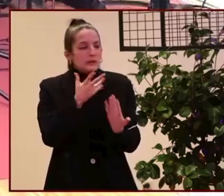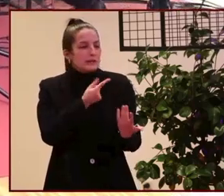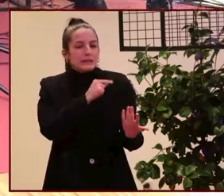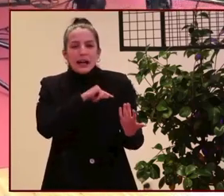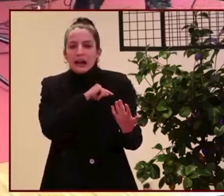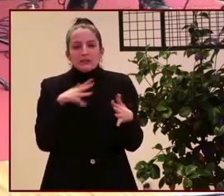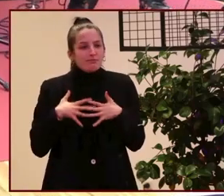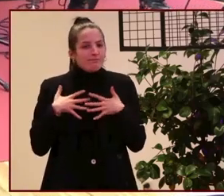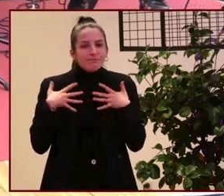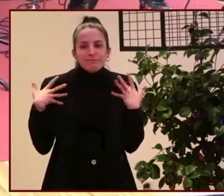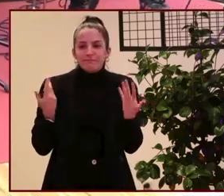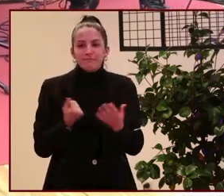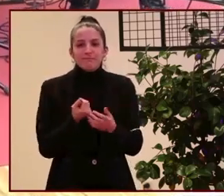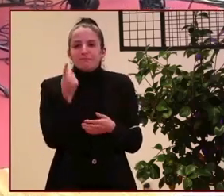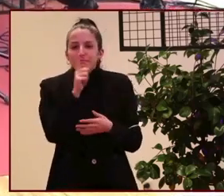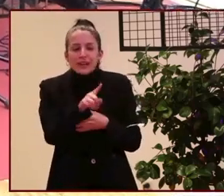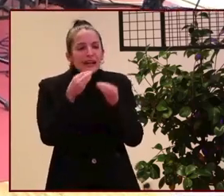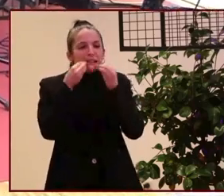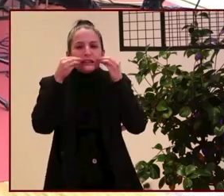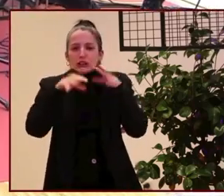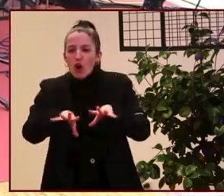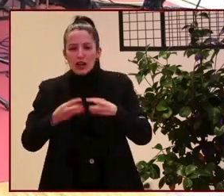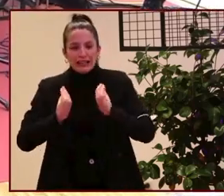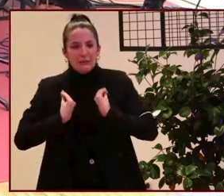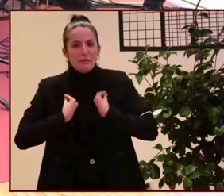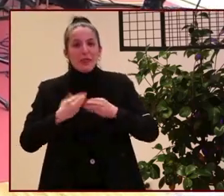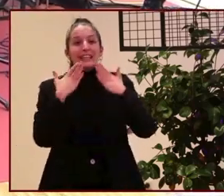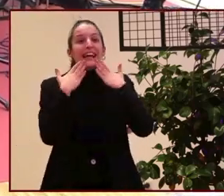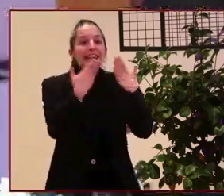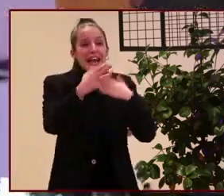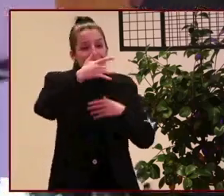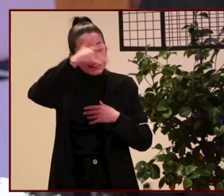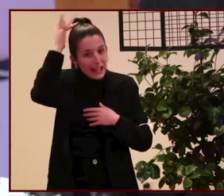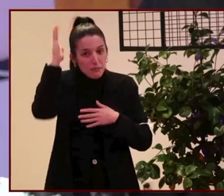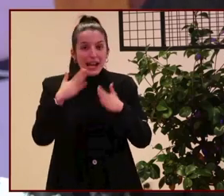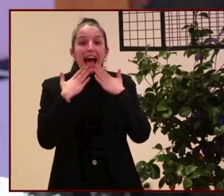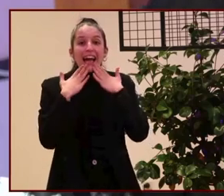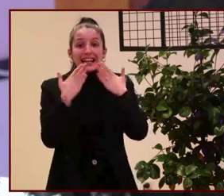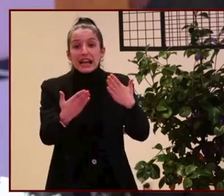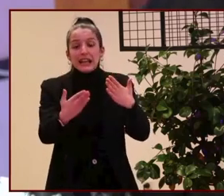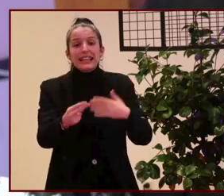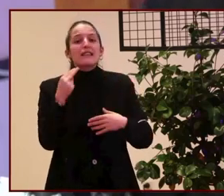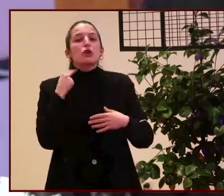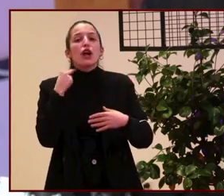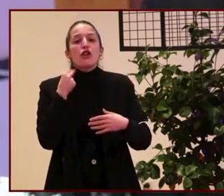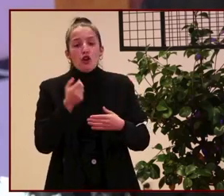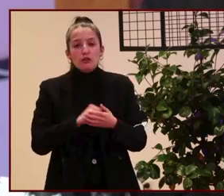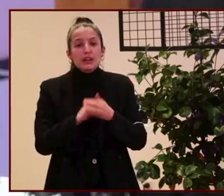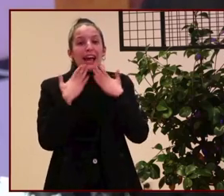tantas viviendas bonitas gracias carmela gracias a diputación a todo equipo de gobierno